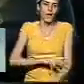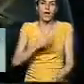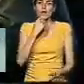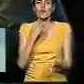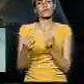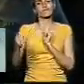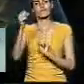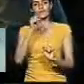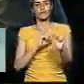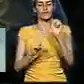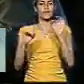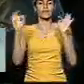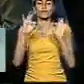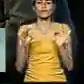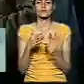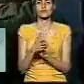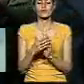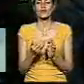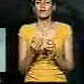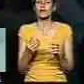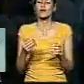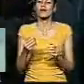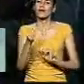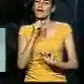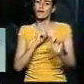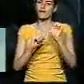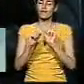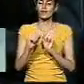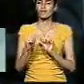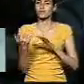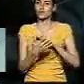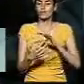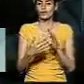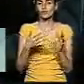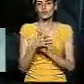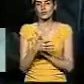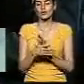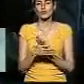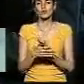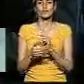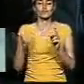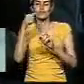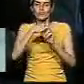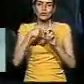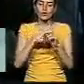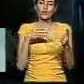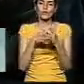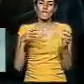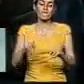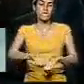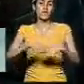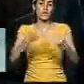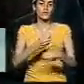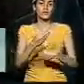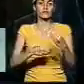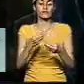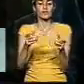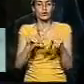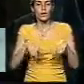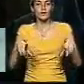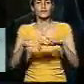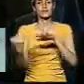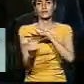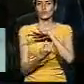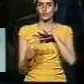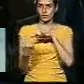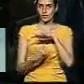prevé instrumentos para dirimir conflictos. Y el tercer elemento de lucha contra la criminalidad y la violencia es lo que estamos haciendo en el área